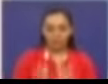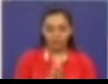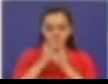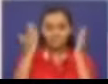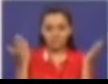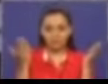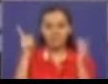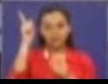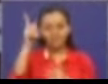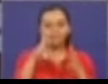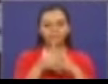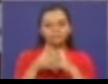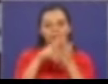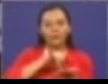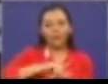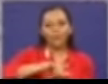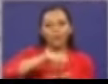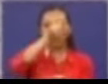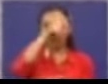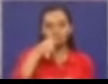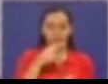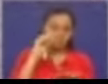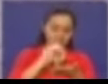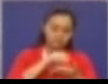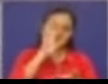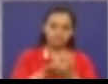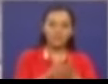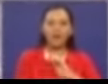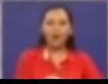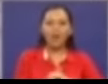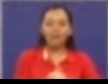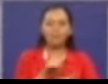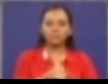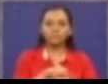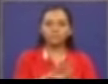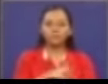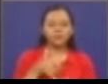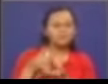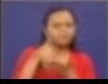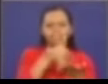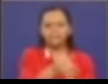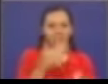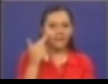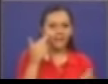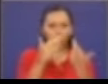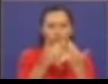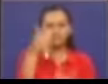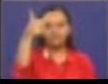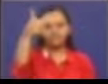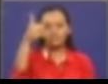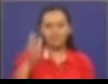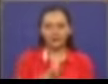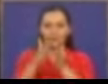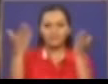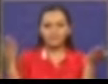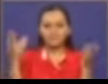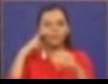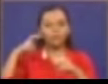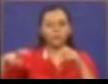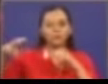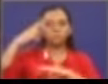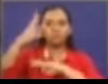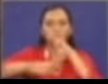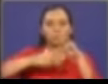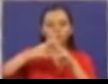Travel Leisure. Esta es la tercera vez que Galápagos consigue este importante reconocimiento por parte de la revista líder en turismo del